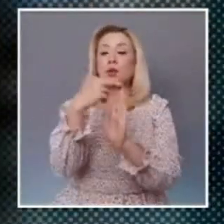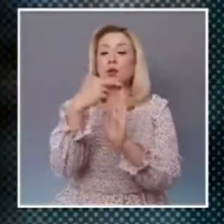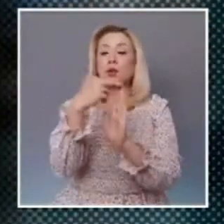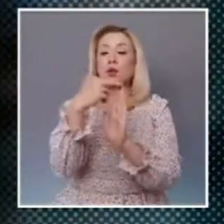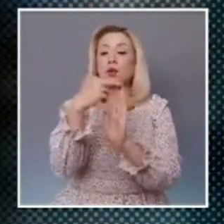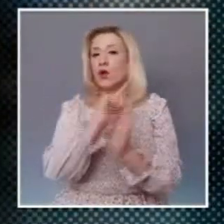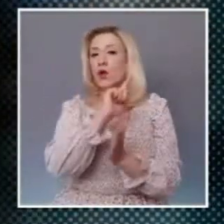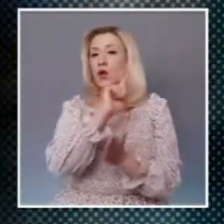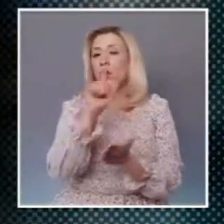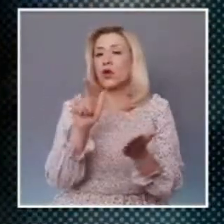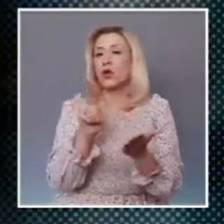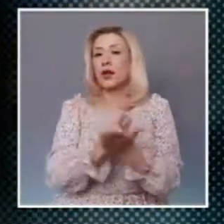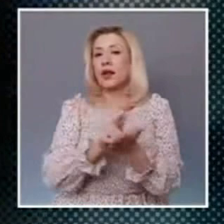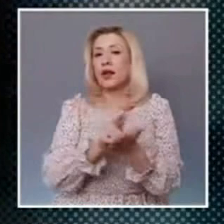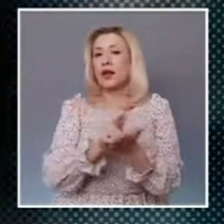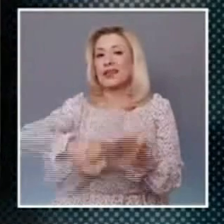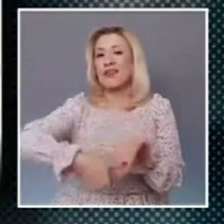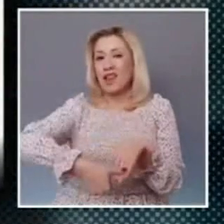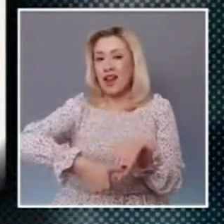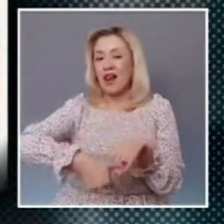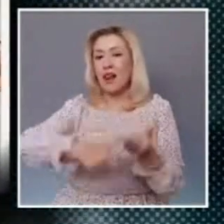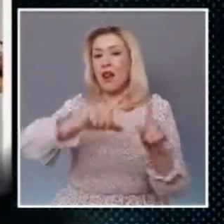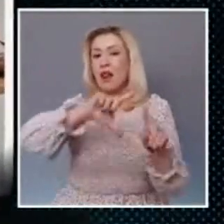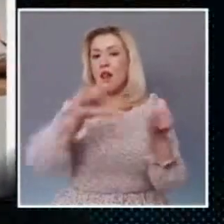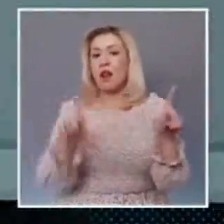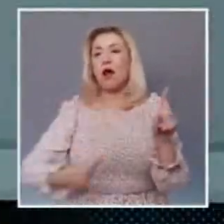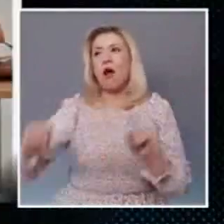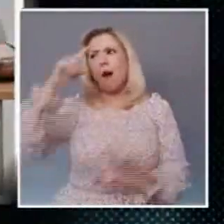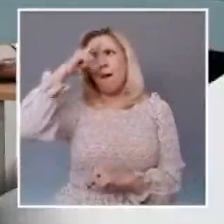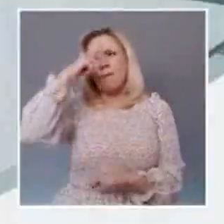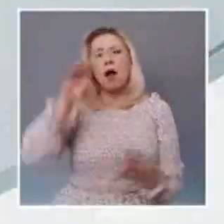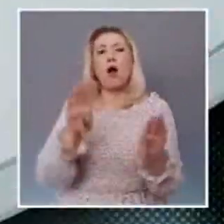y Familiares, en la que se definieron las acciones prioritarias.